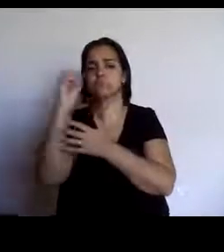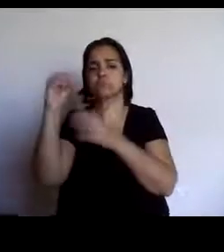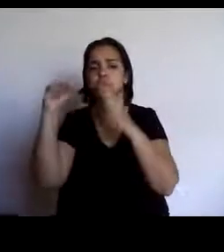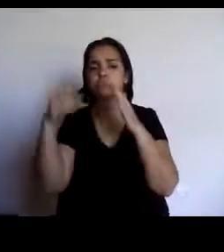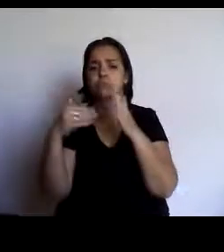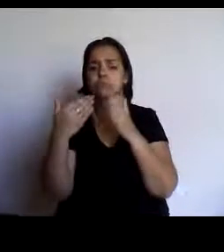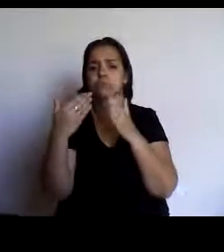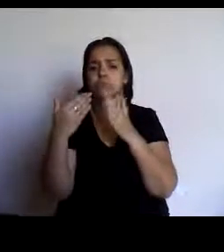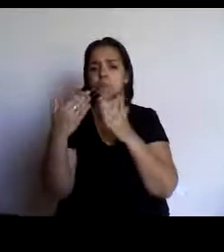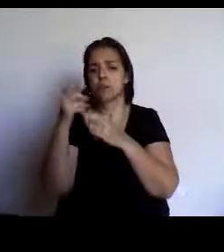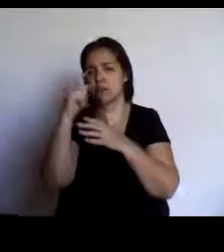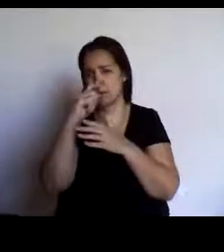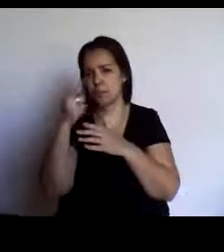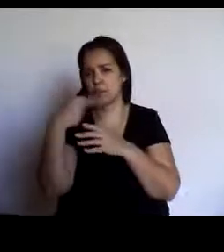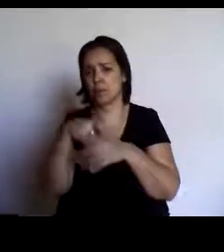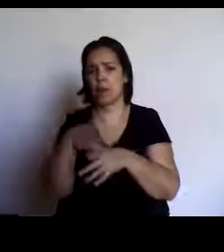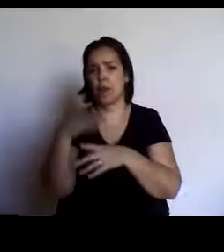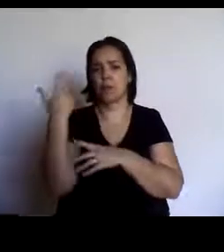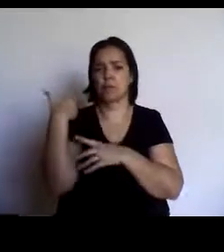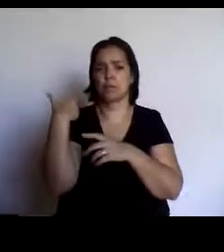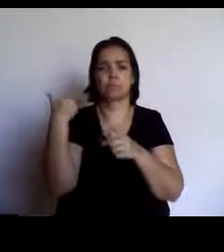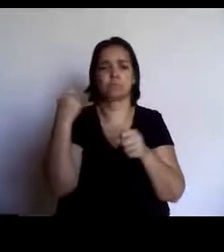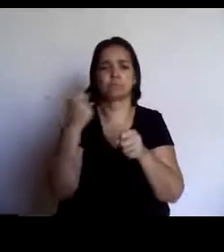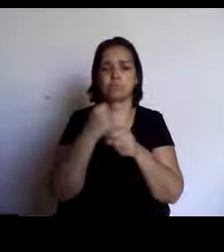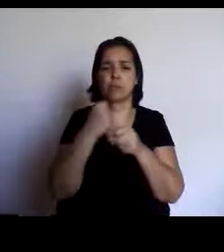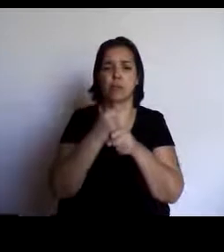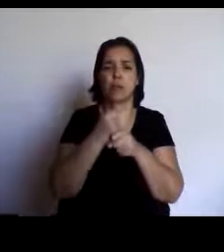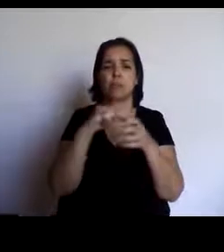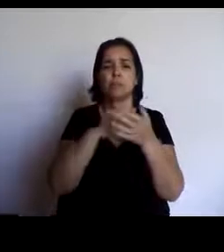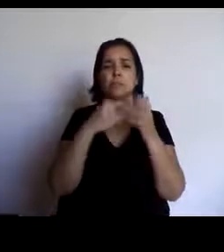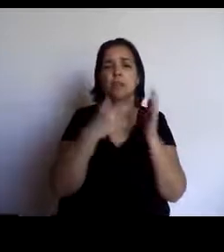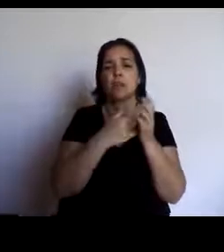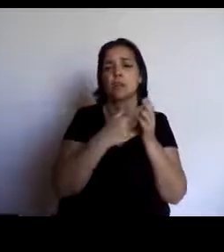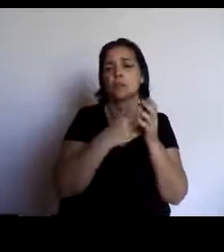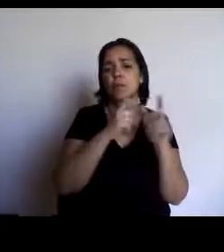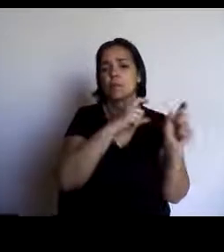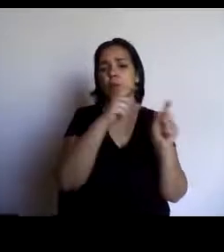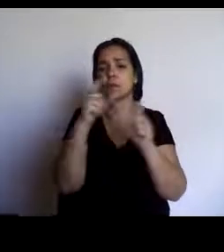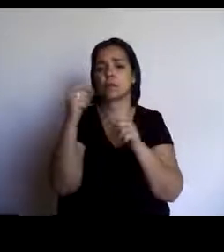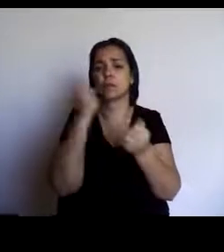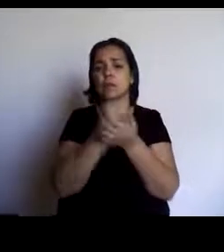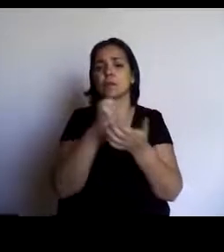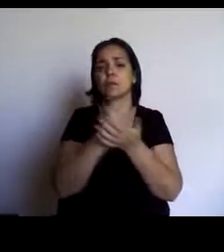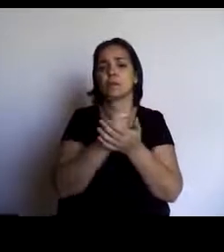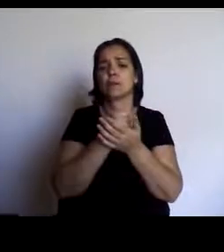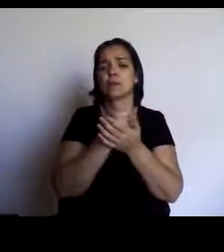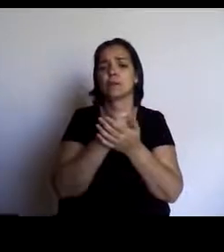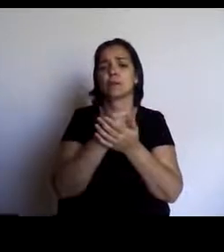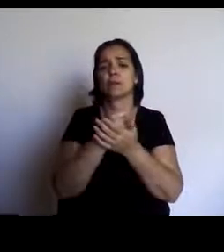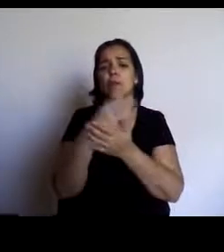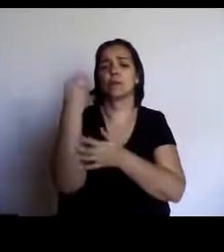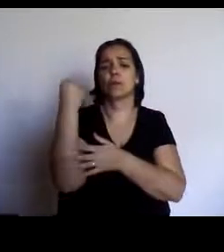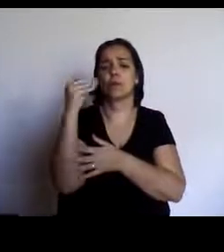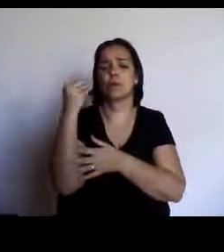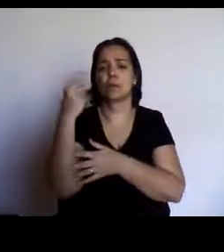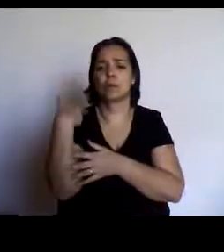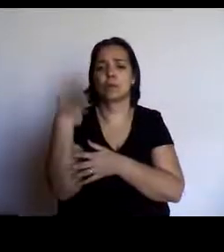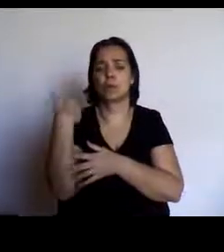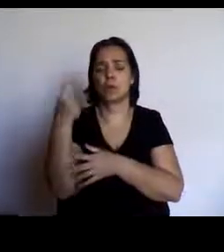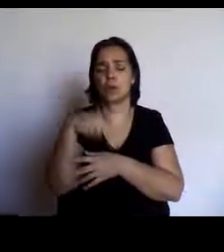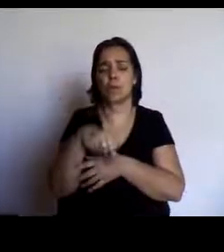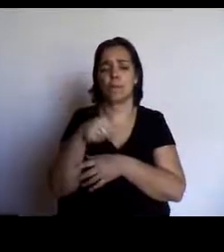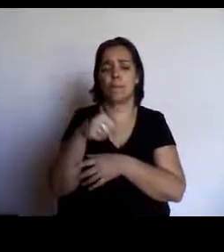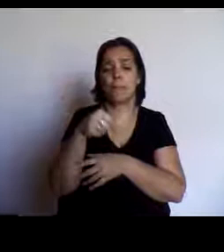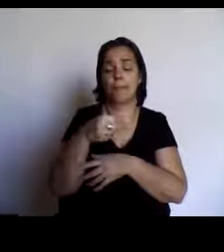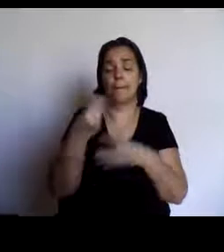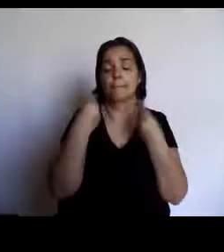en el sistema educativo, inscritos en el programa de garantía juvenil y con el requisito, de la territorialidad de residir en municipios de menos